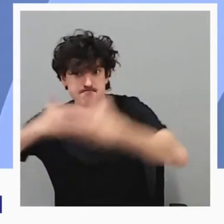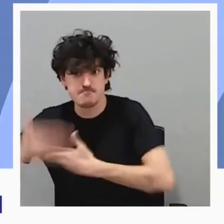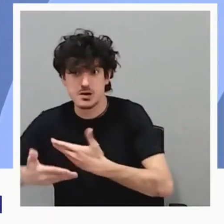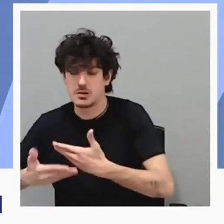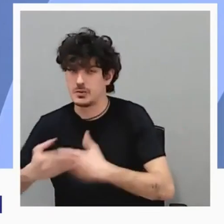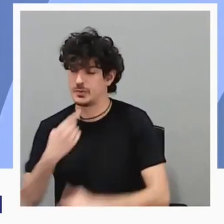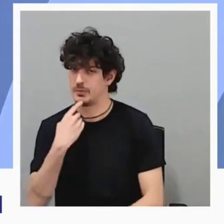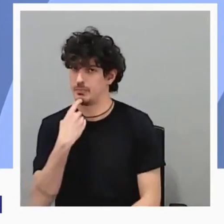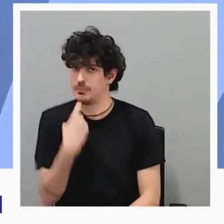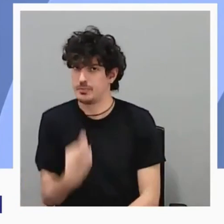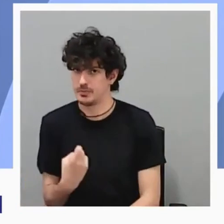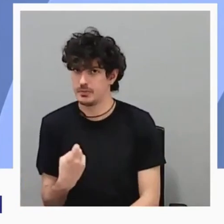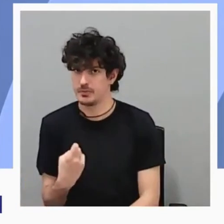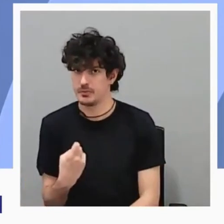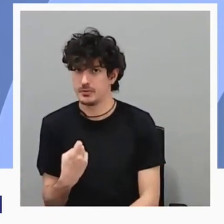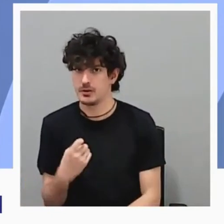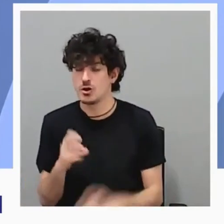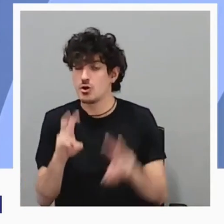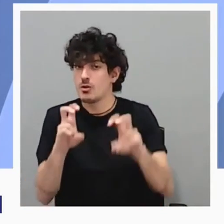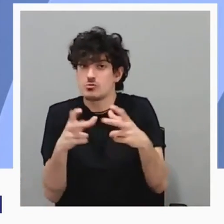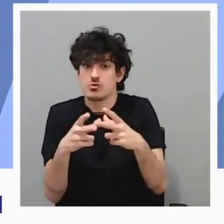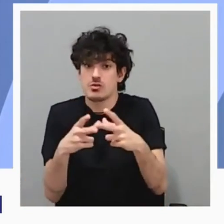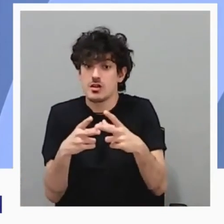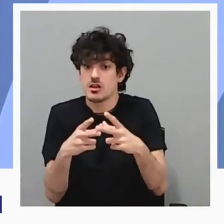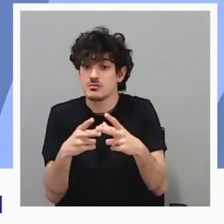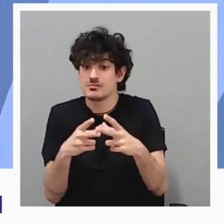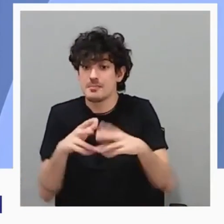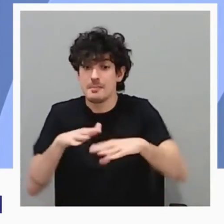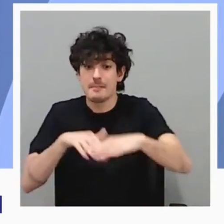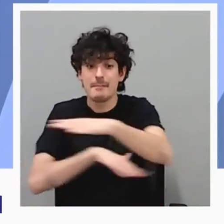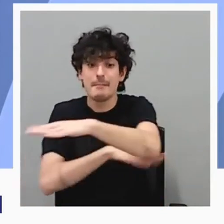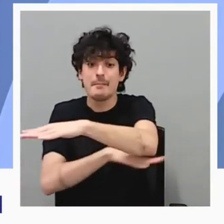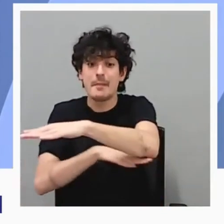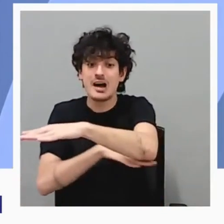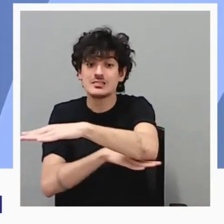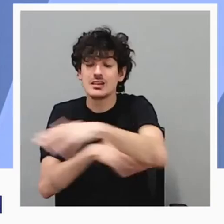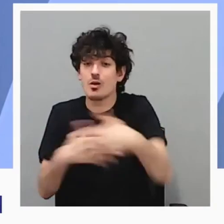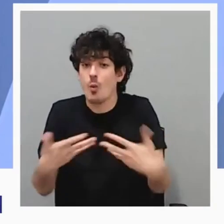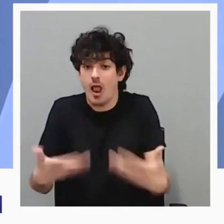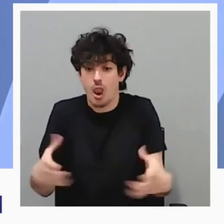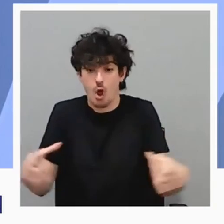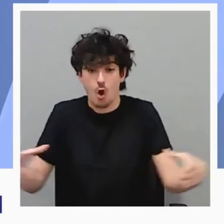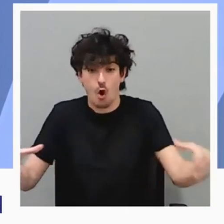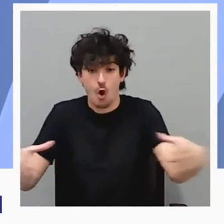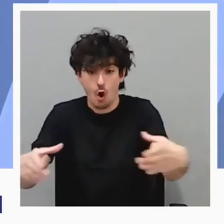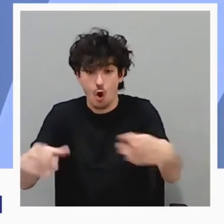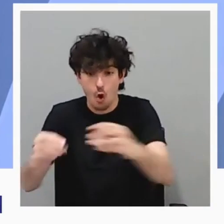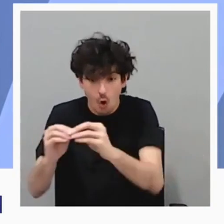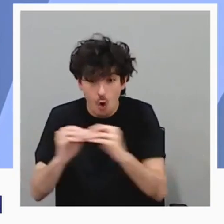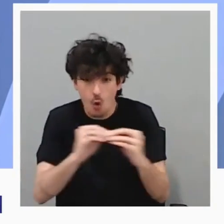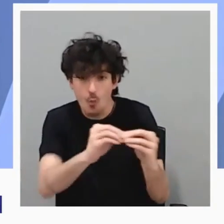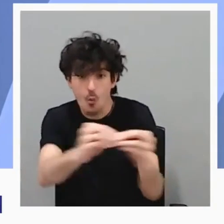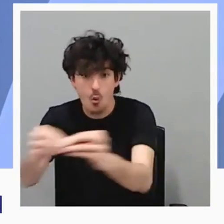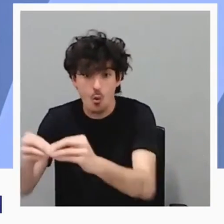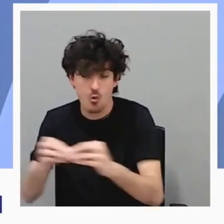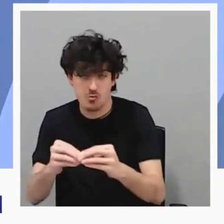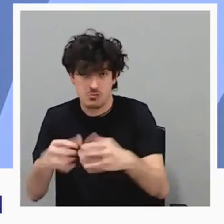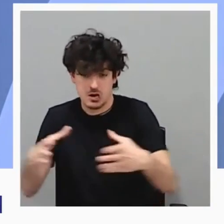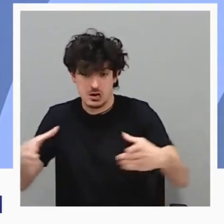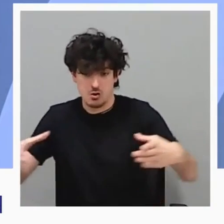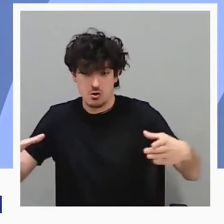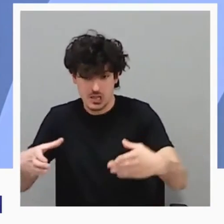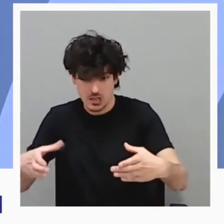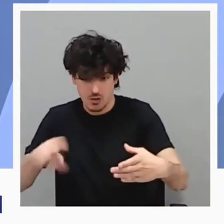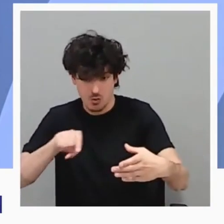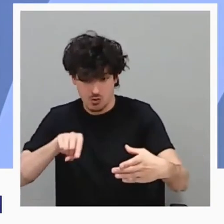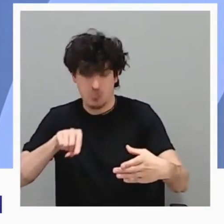colectiva, en el conocimiento común, en el uso de lo común. Y eso requiere un